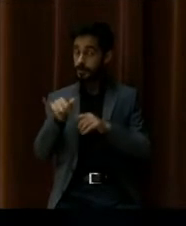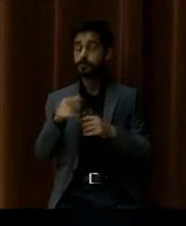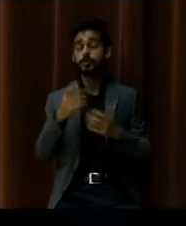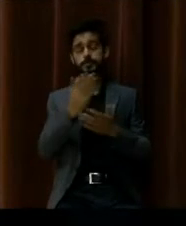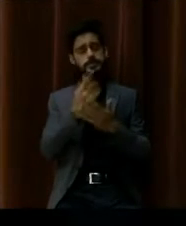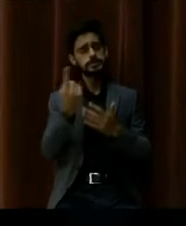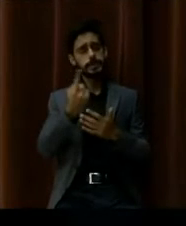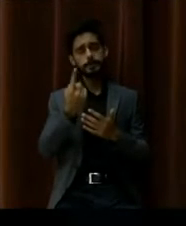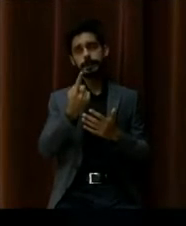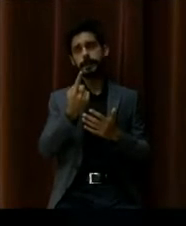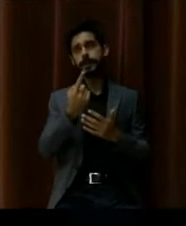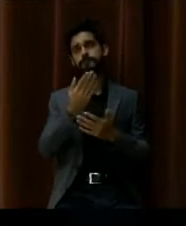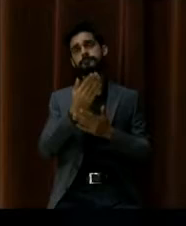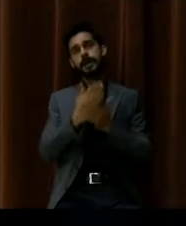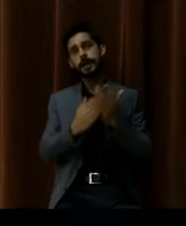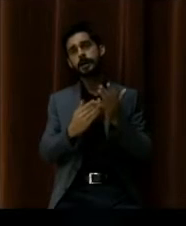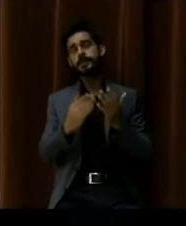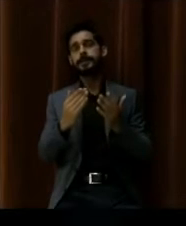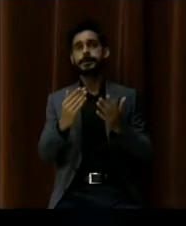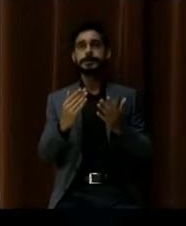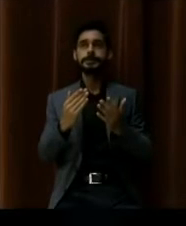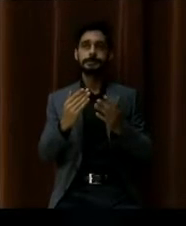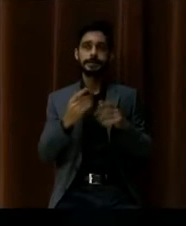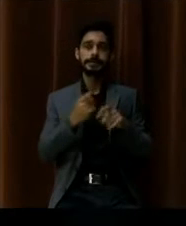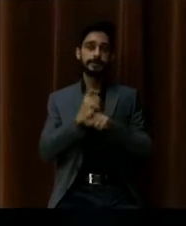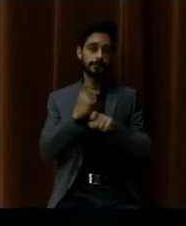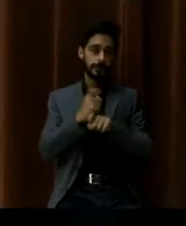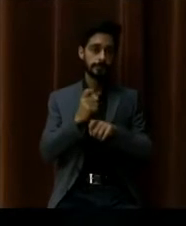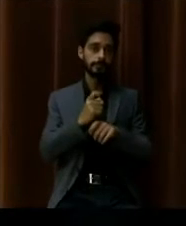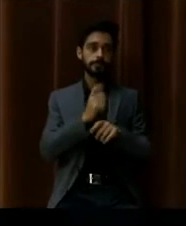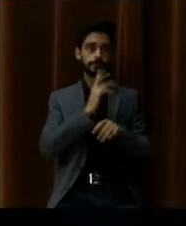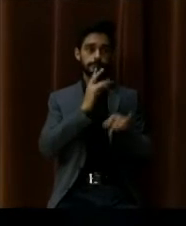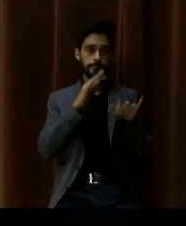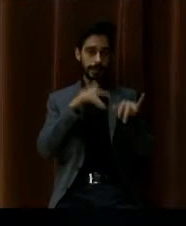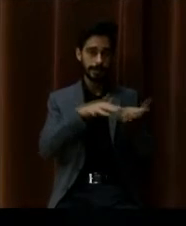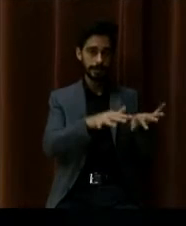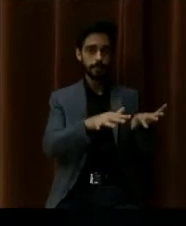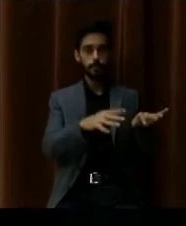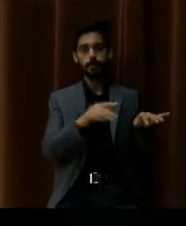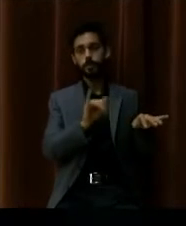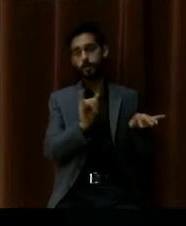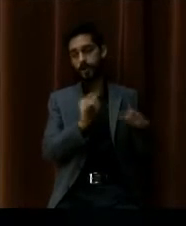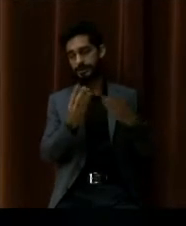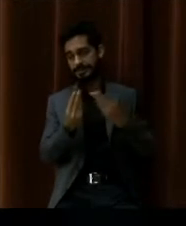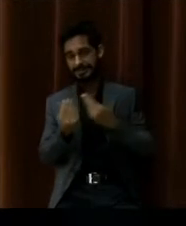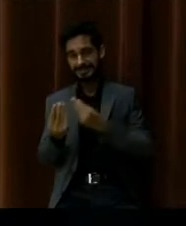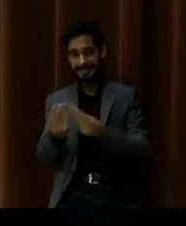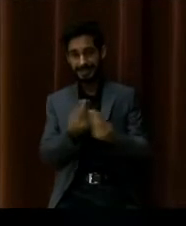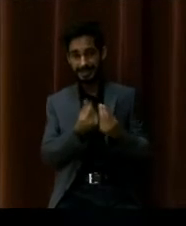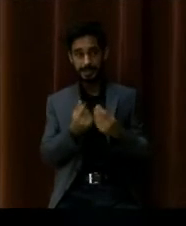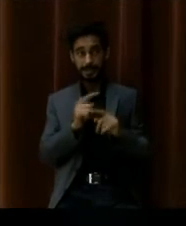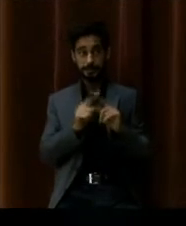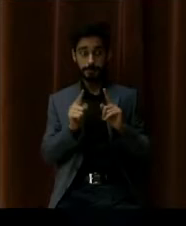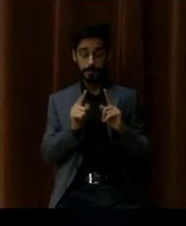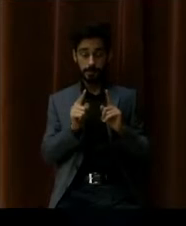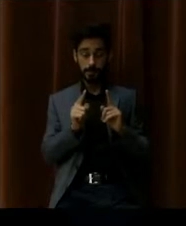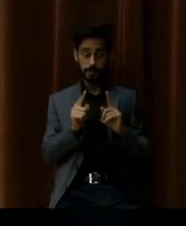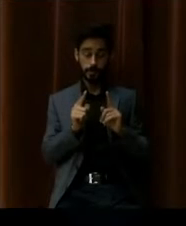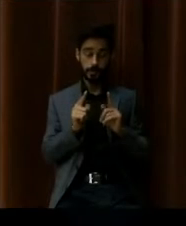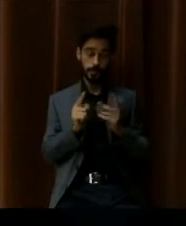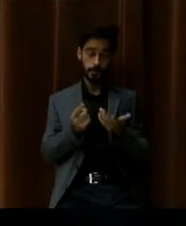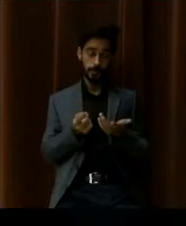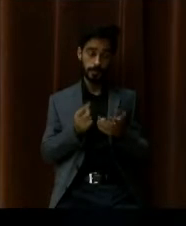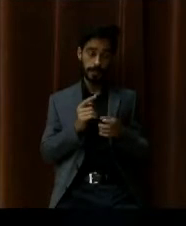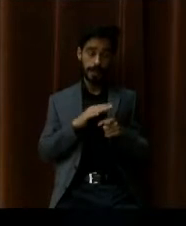para parques que afectan sólo a marítimos terrestres pero proyectos que afecten zonas protegidas como